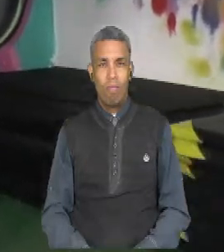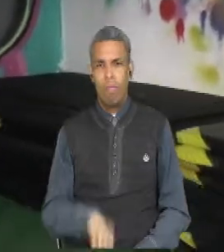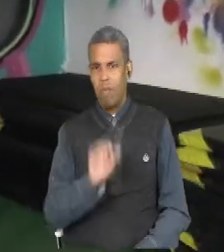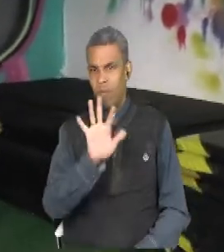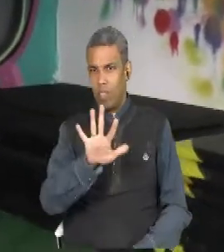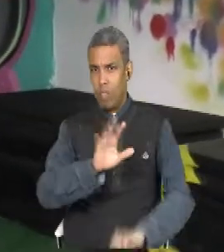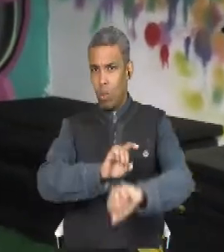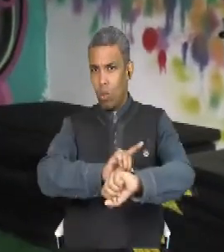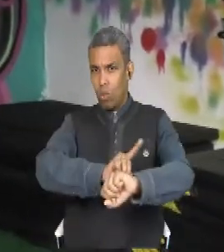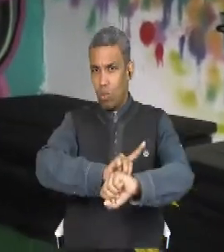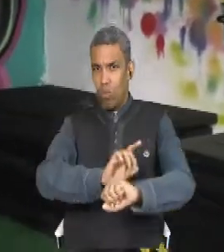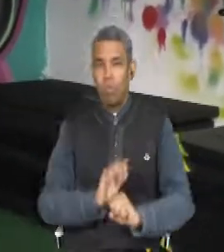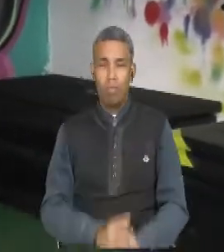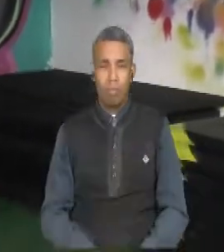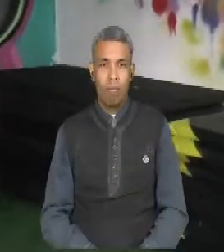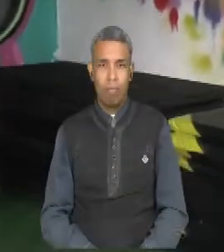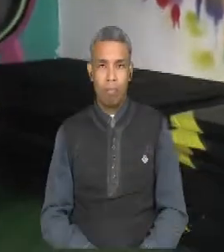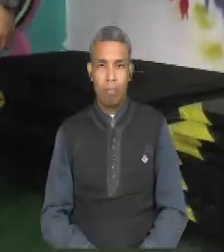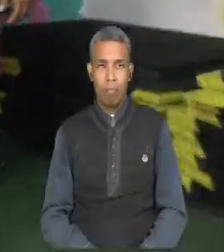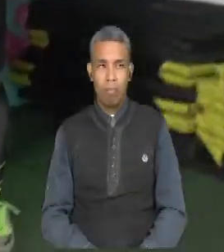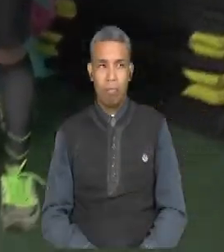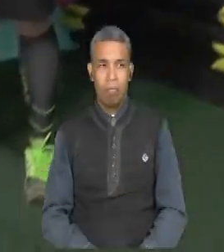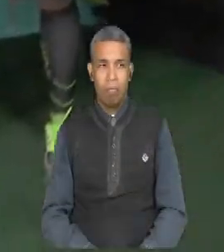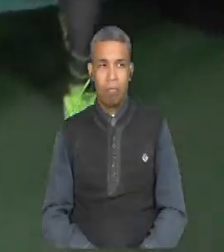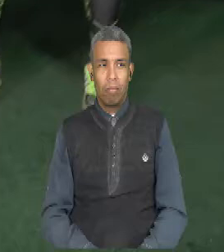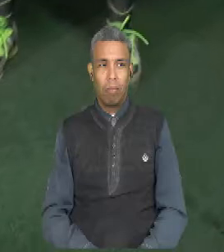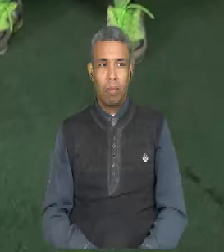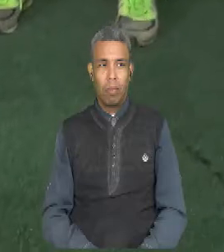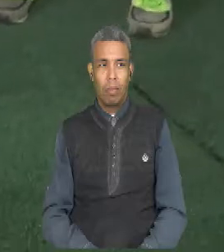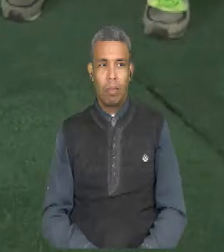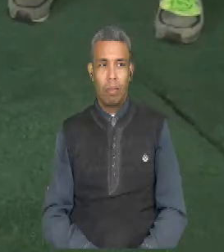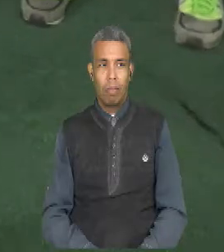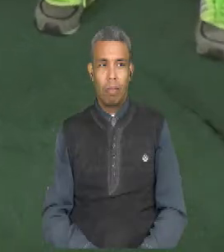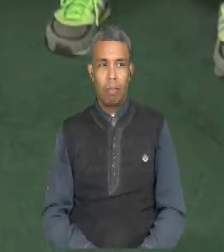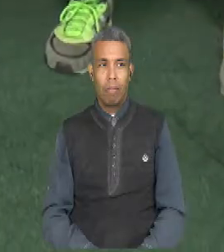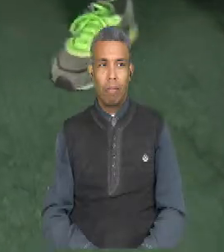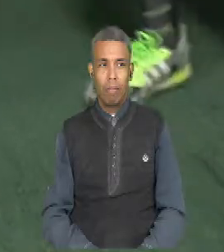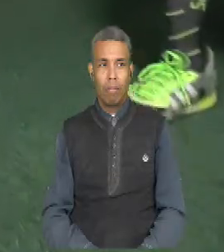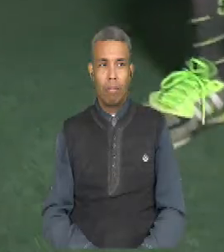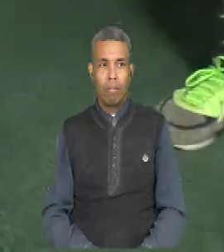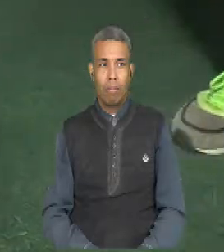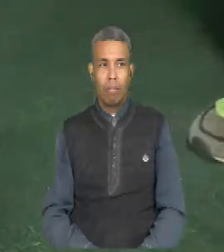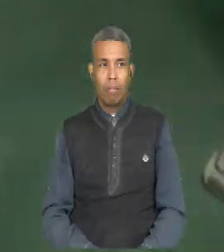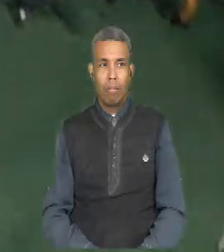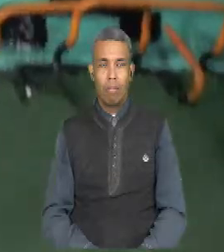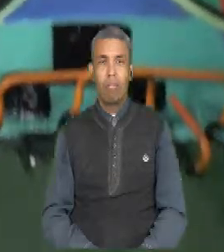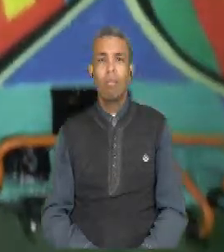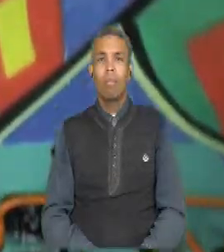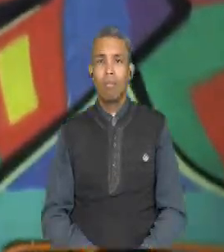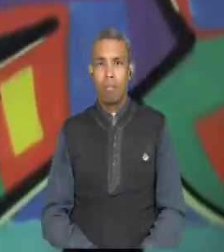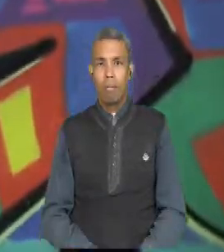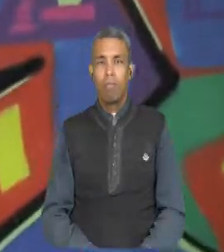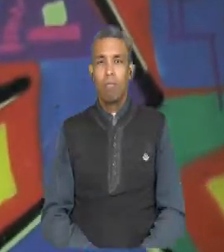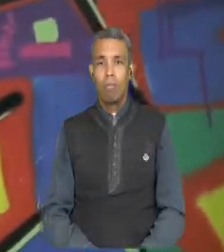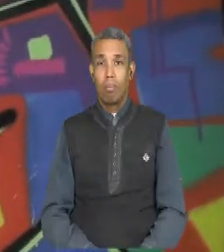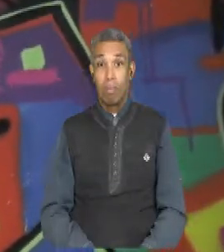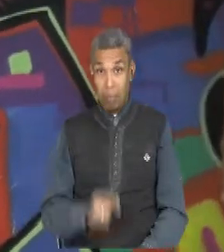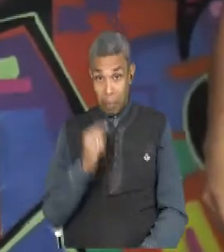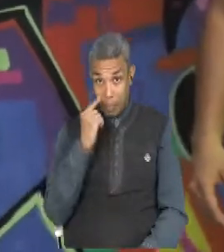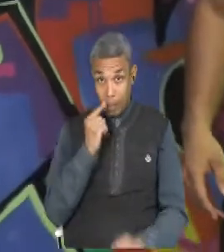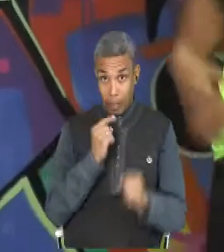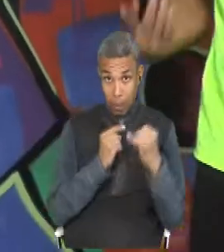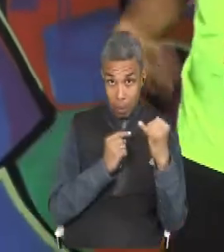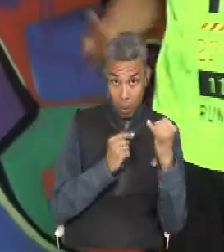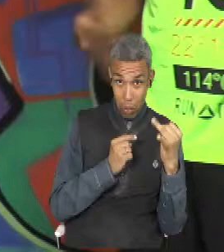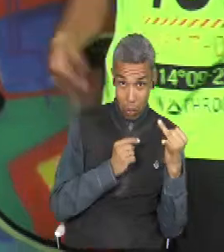y ejecuto dos sentadillas. ¿Listo? Entonces hago un skipping, dale arriba, arriba, arriba, arriba, arriba. Paro y hago dos sentadillas. Uno y dos. Ajá,